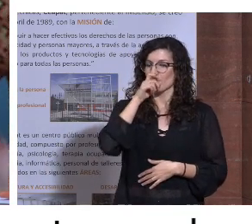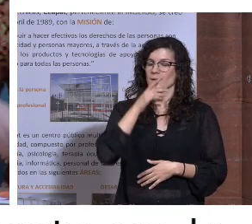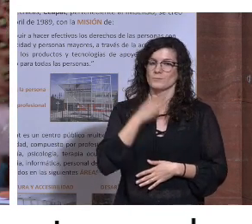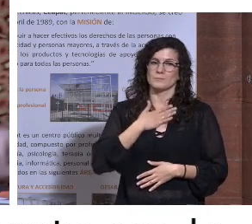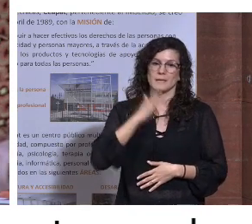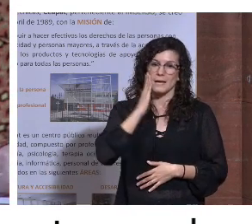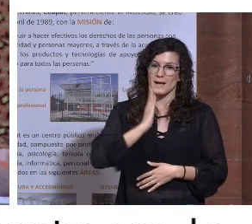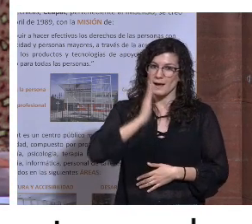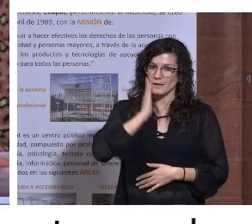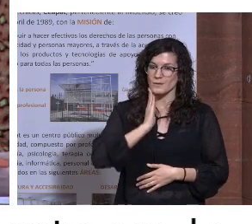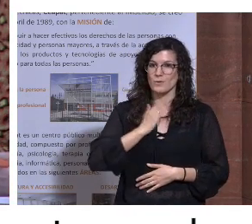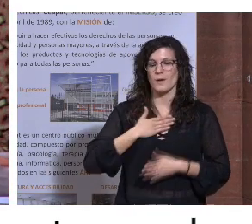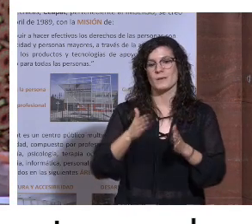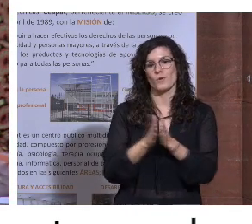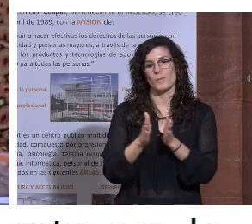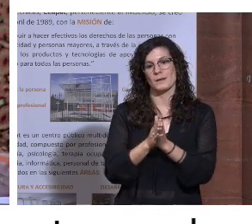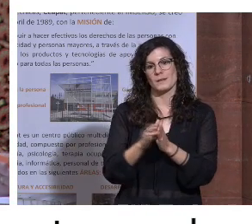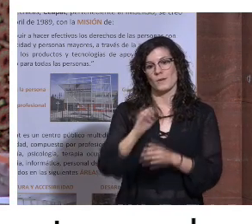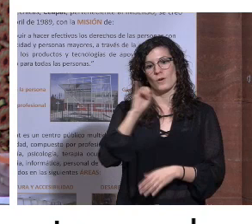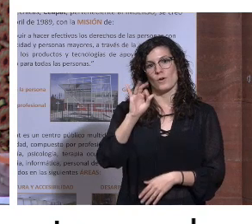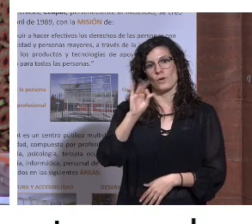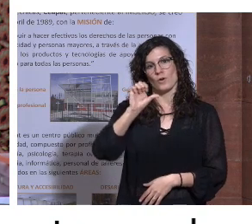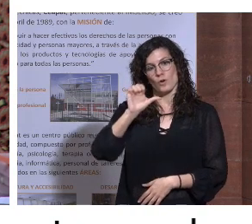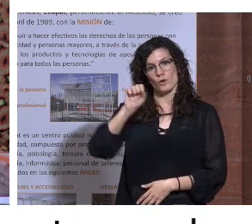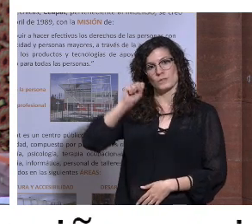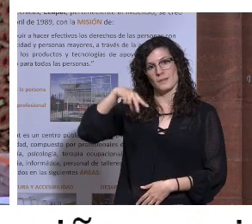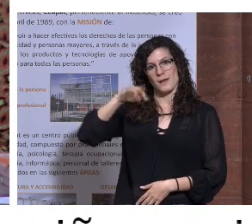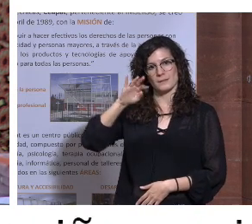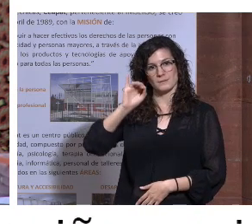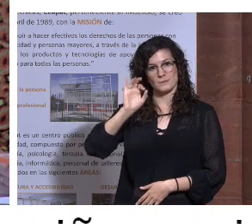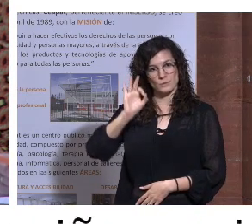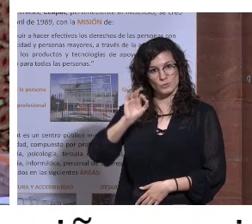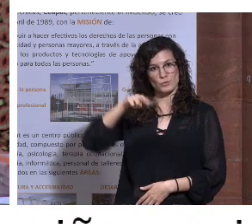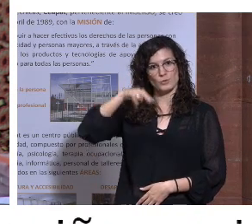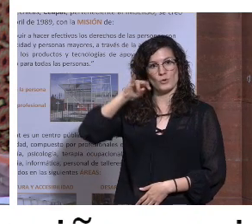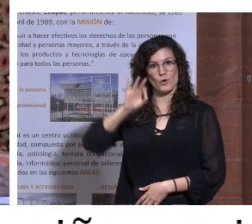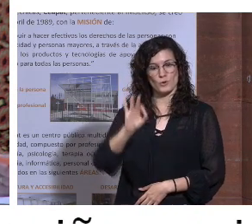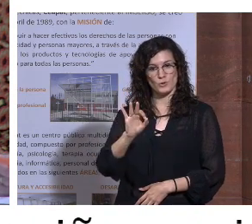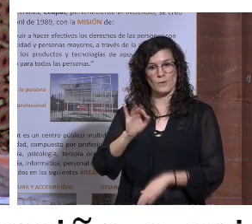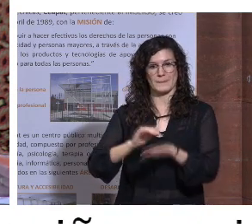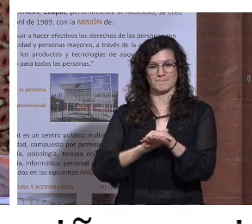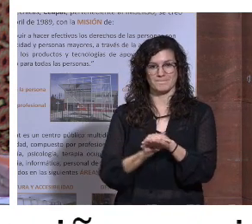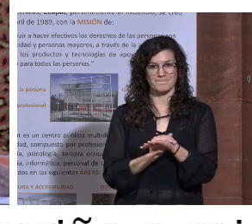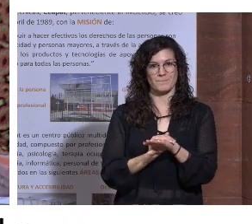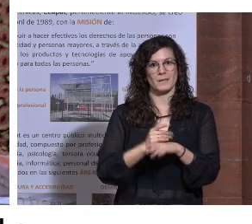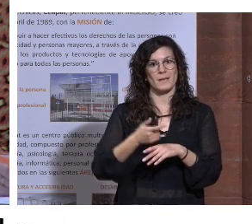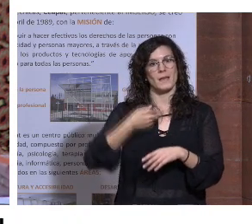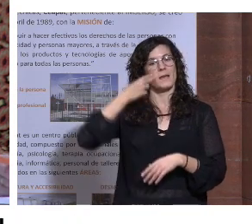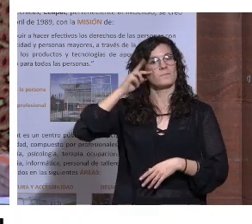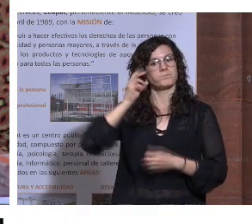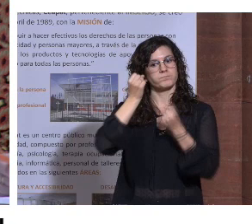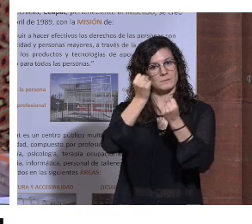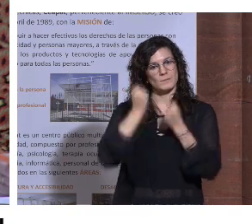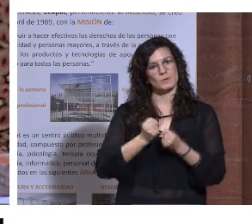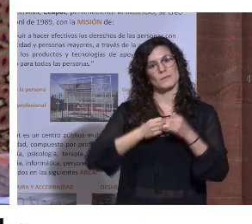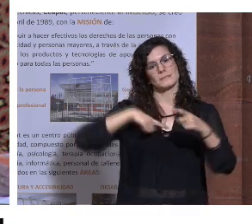compañero José Antonio Redondo. Perdón. Experto en transporte accesible y